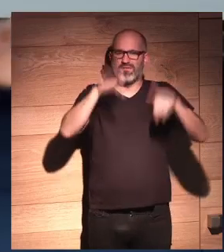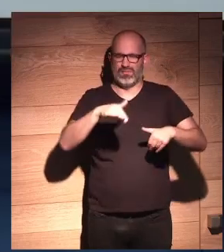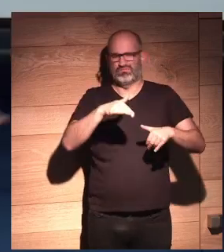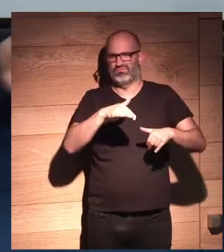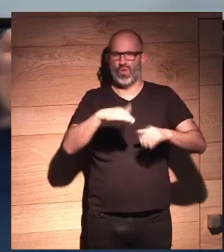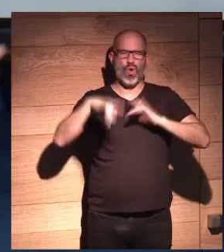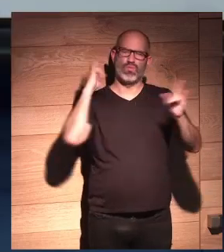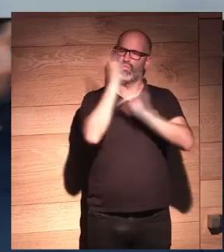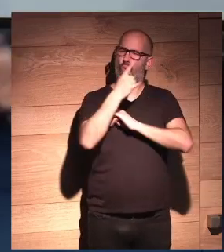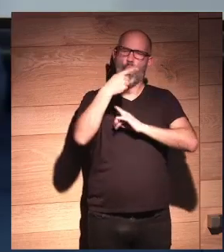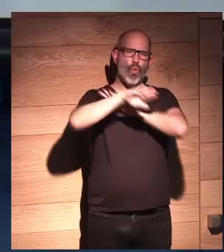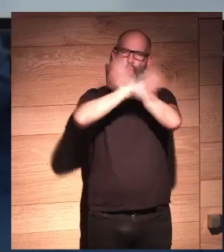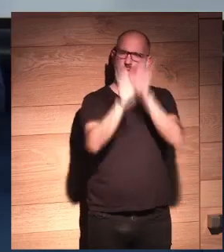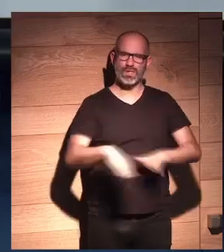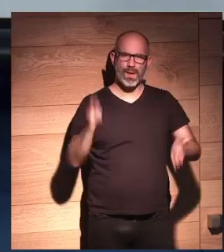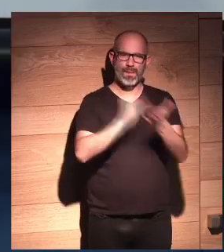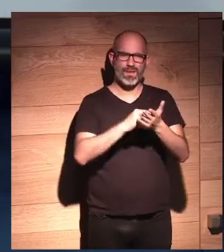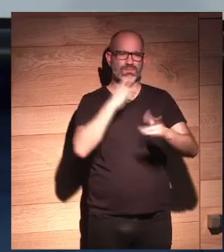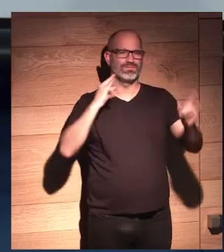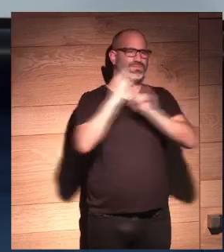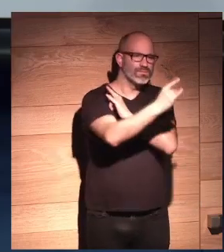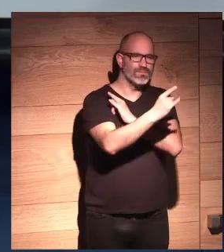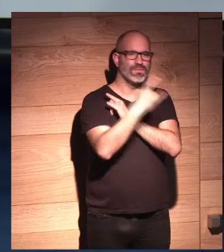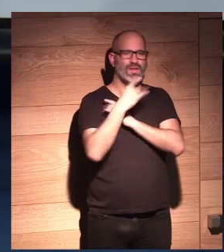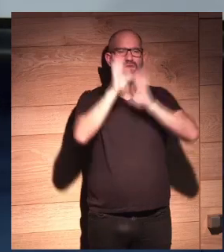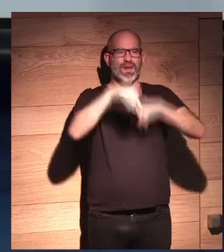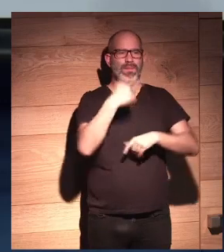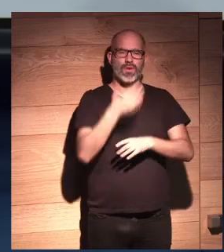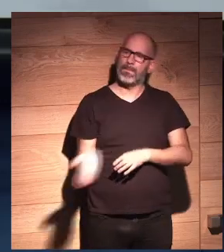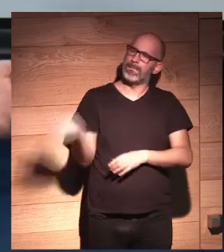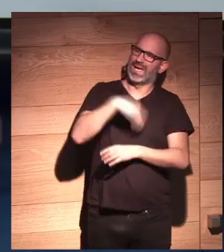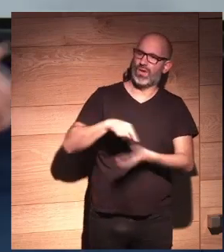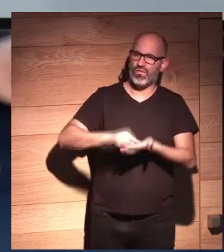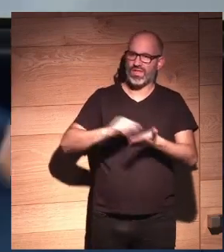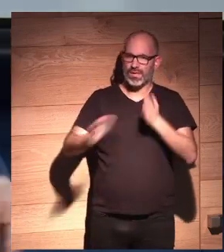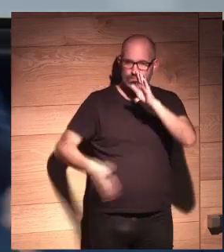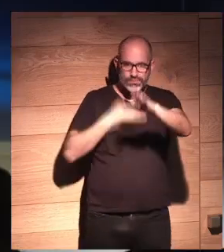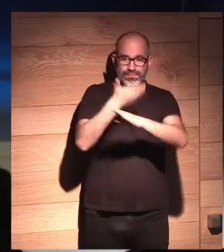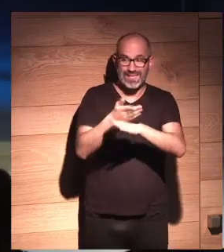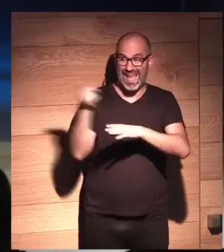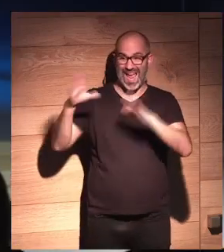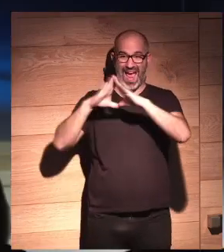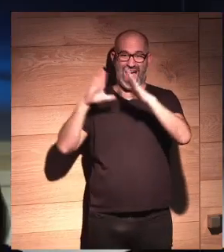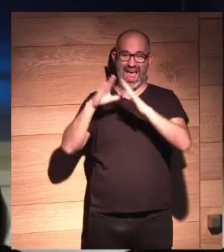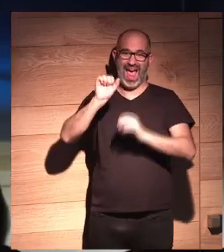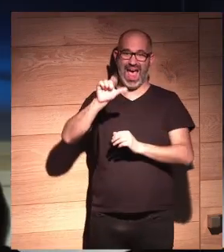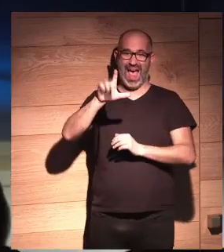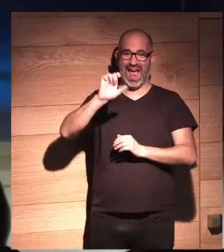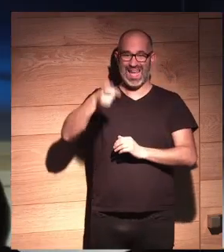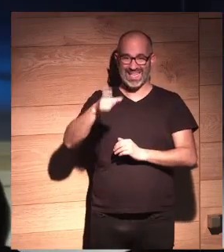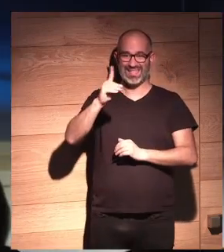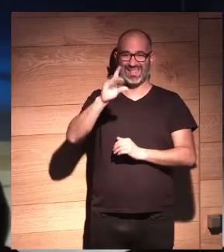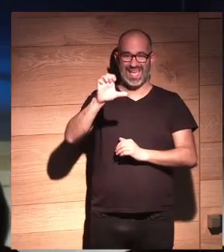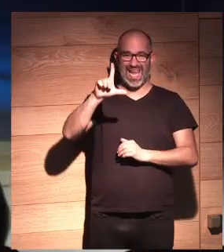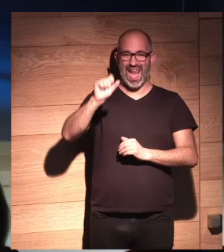voy a llamar, la última, y me dijo, mira, Hugo, te estoy viendo con muchas ganas de trabajar, vente a la oficina. Y recuerdo llegar a la oficina de Alex y llegar a Alex, hombre, Hugo, ¿qué pasa? ¿Cómo